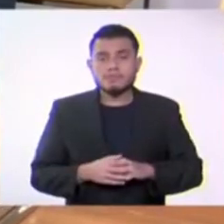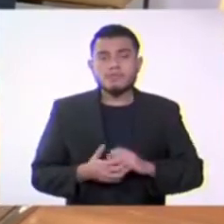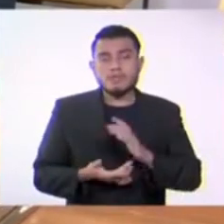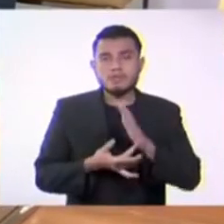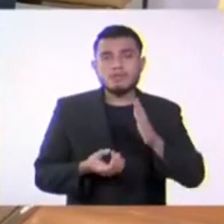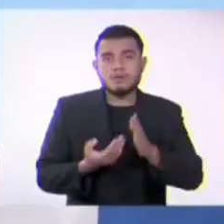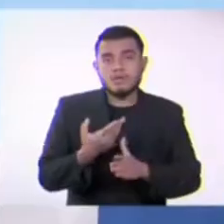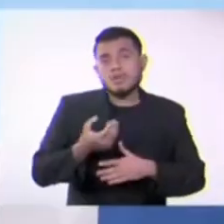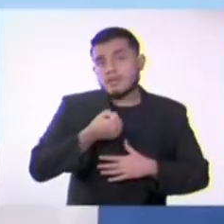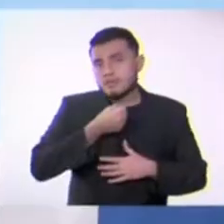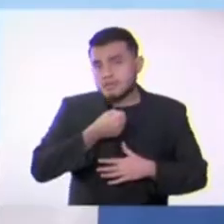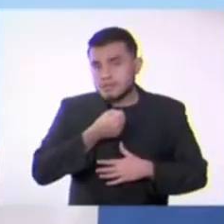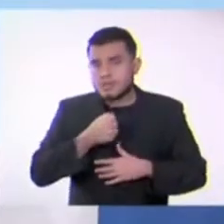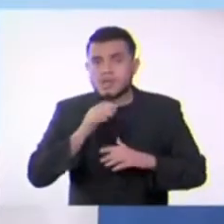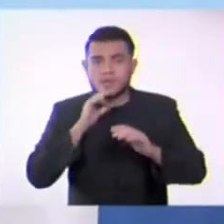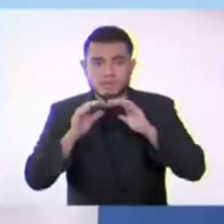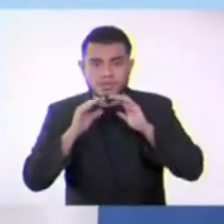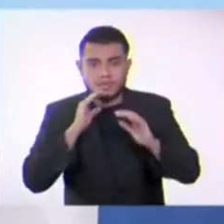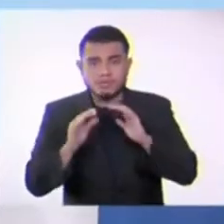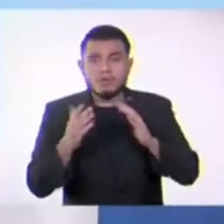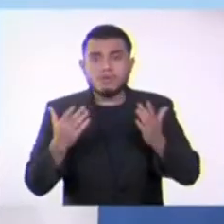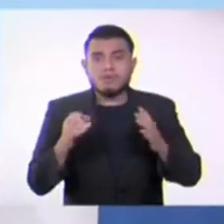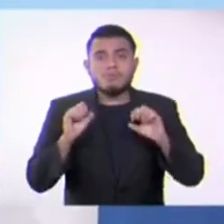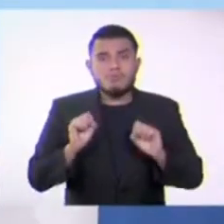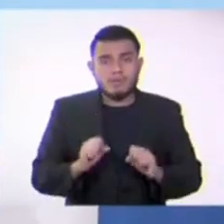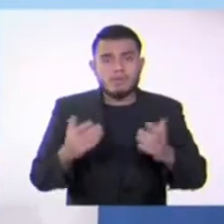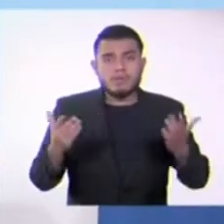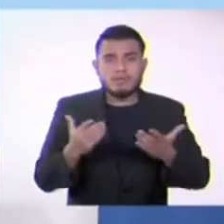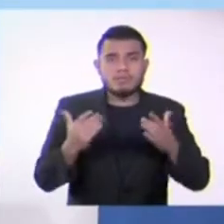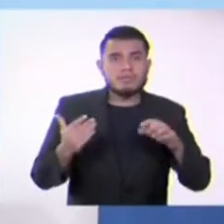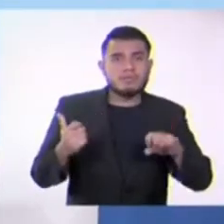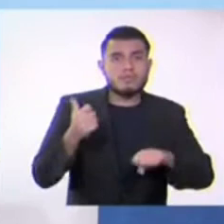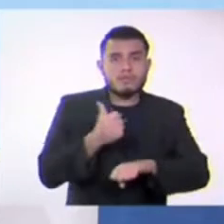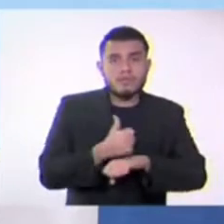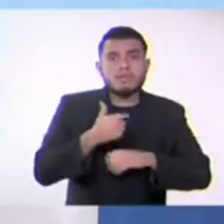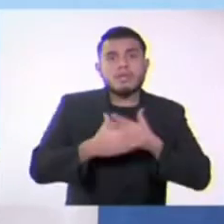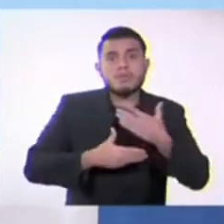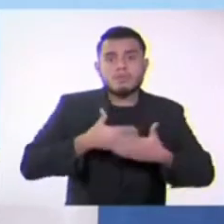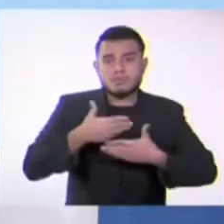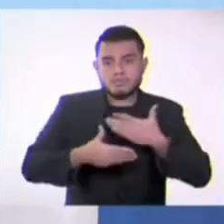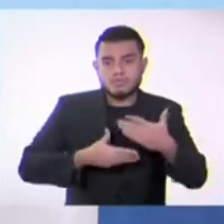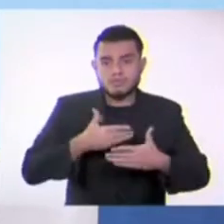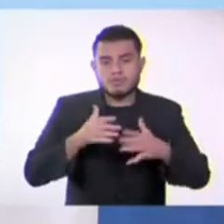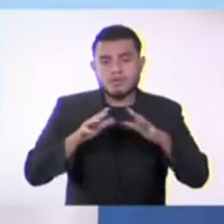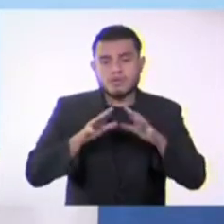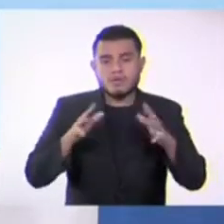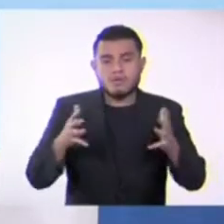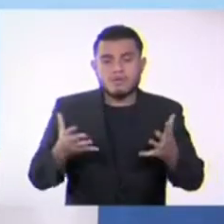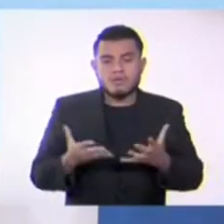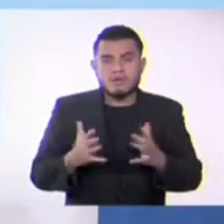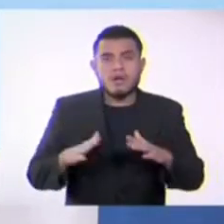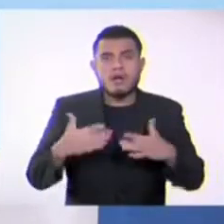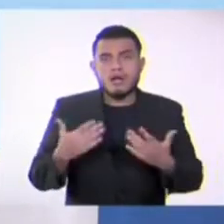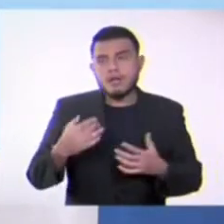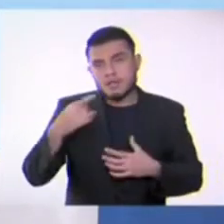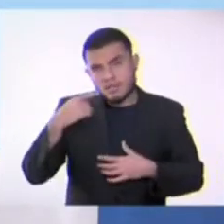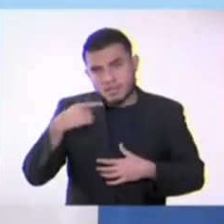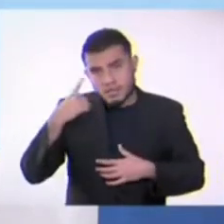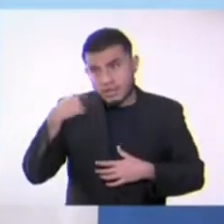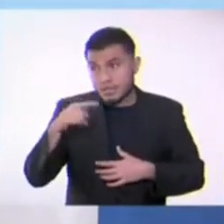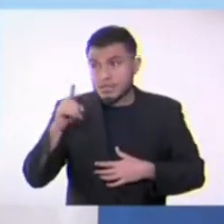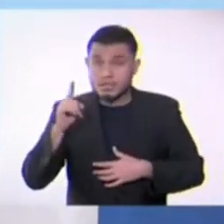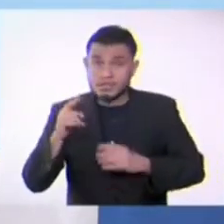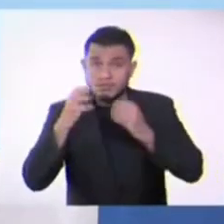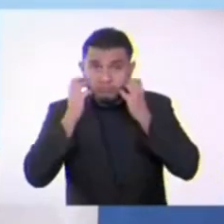y la comunicación permiten que se fomente ese proceso de globalización al que Federico hizo mención hace